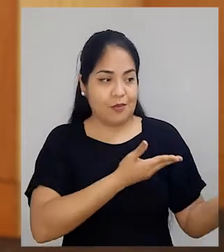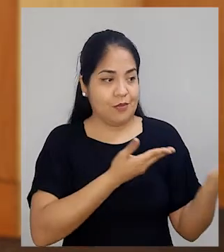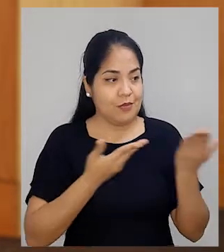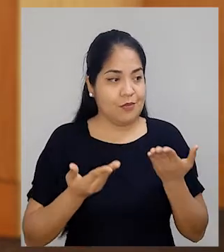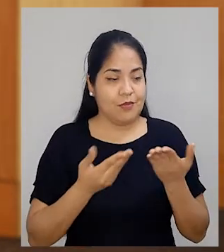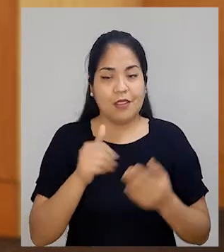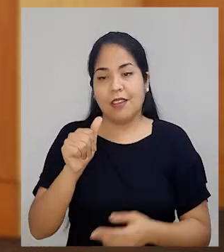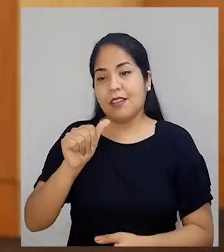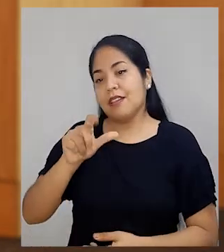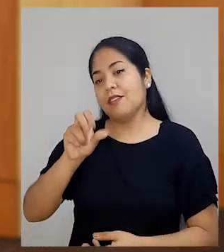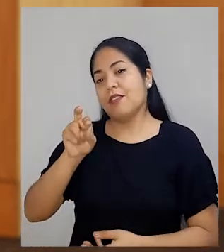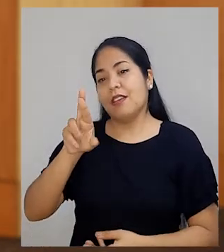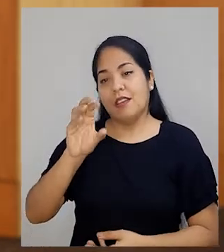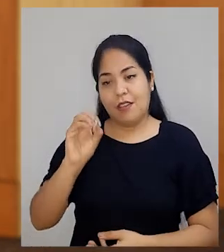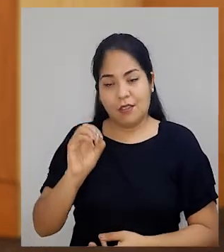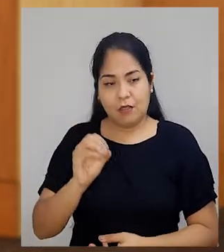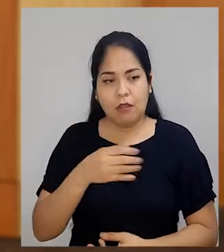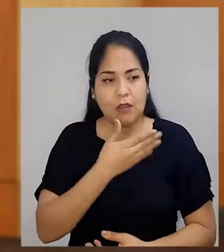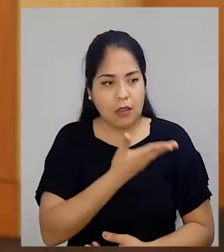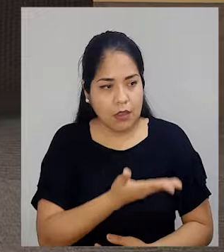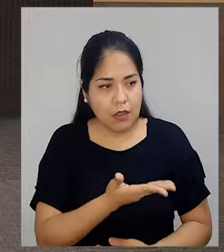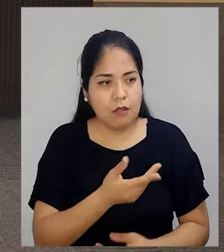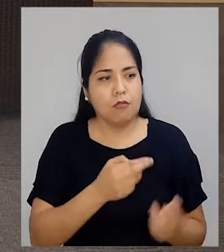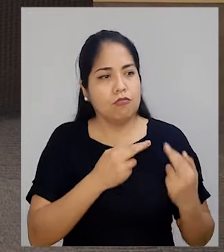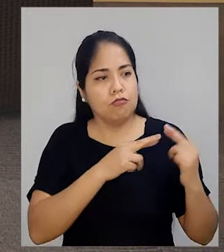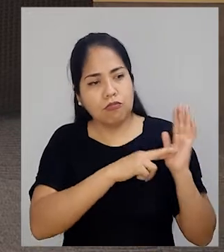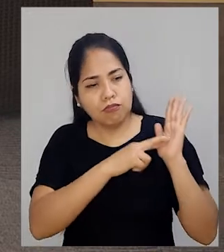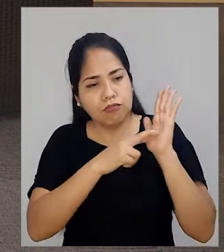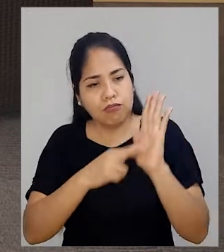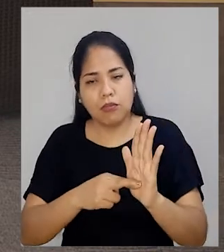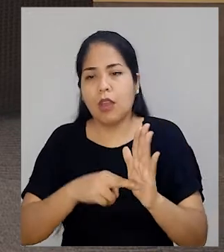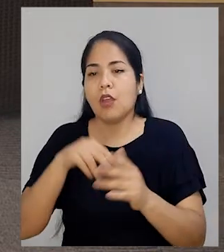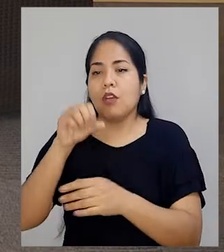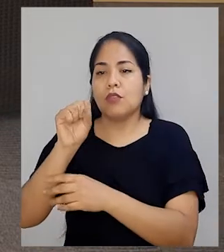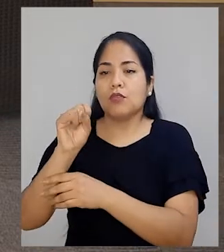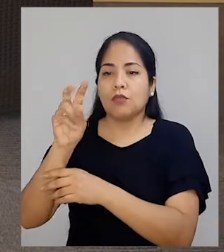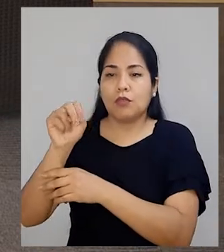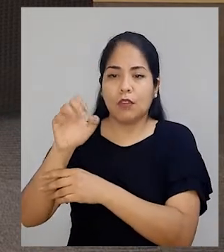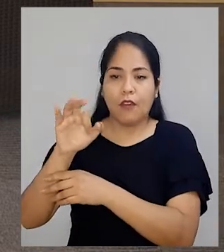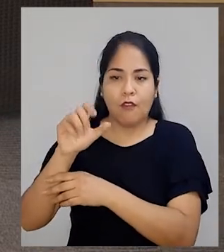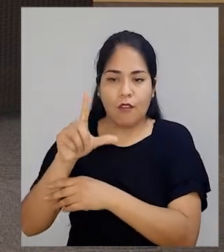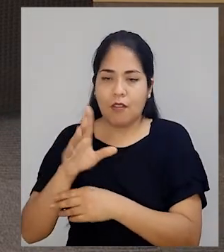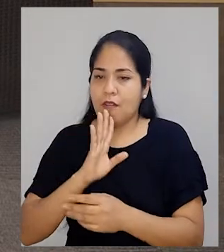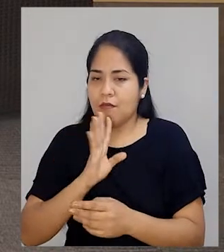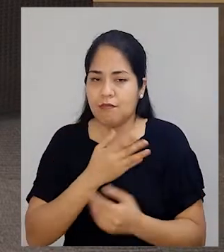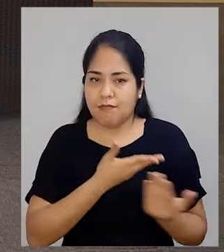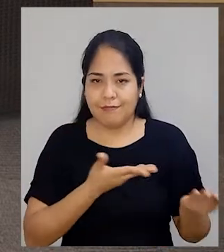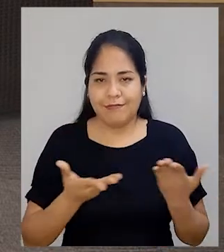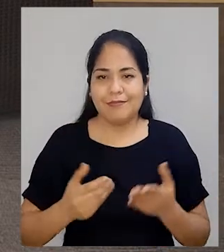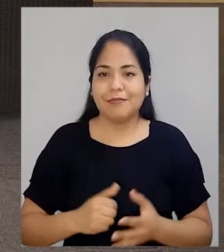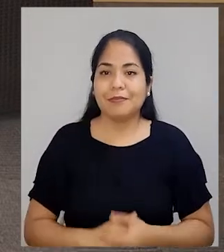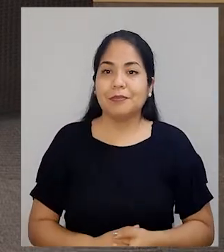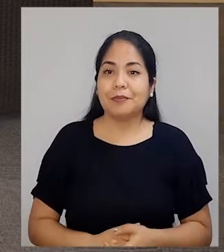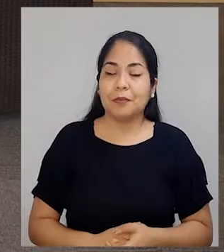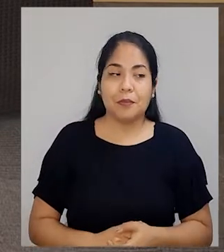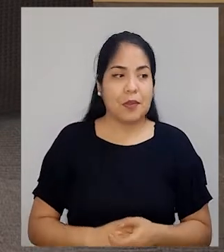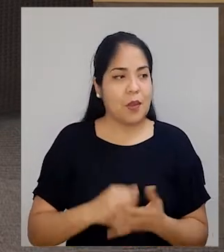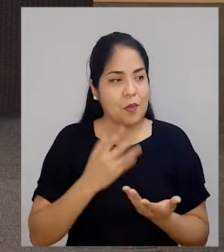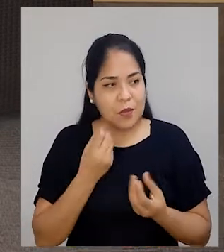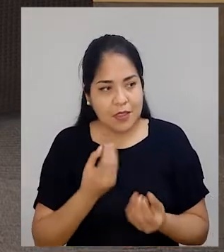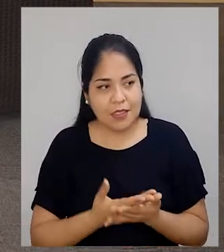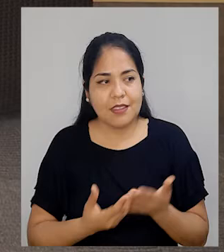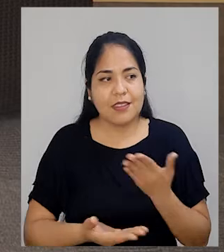Empleo. Hoy nos acompaña Álvaro García Manrique, él es Intendente Nacional de Prevención y Asesoría del